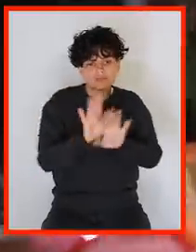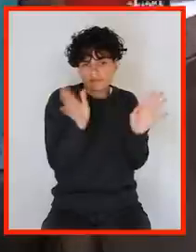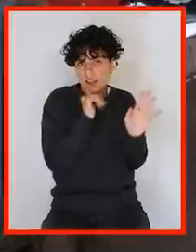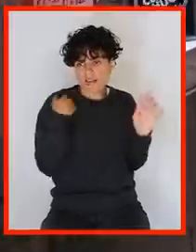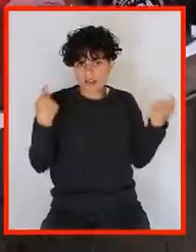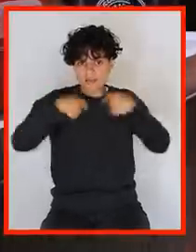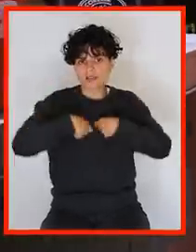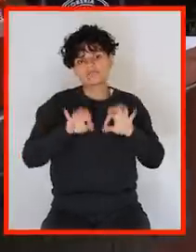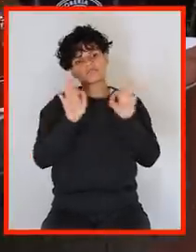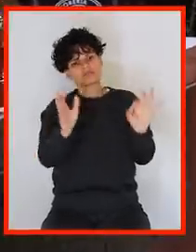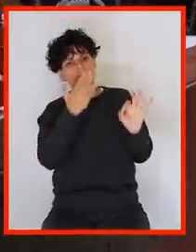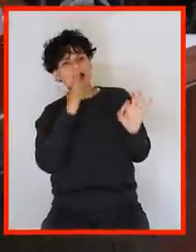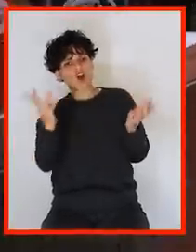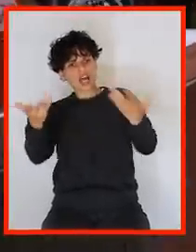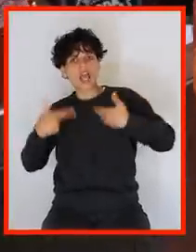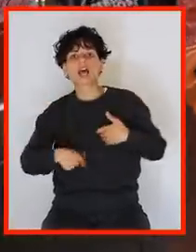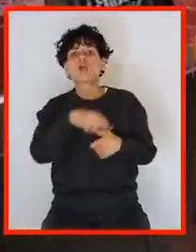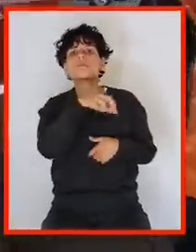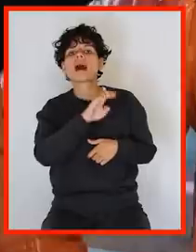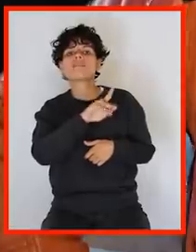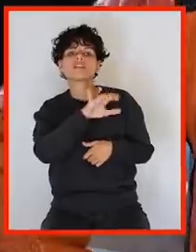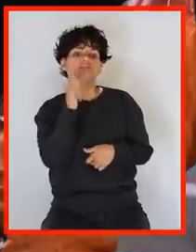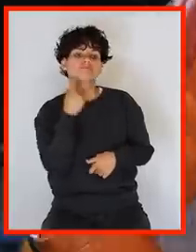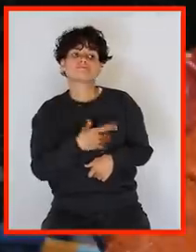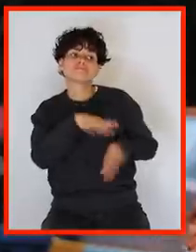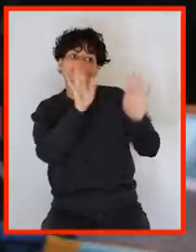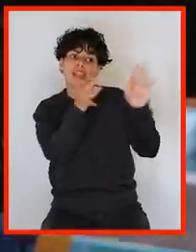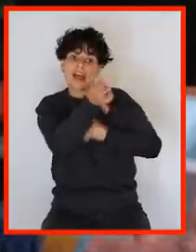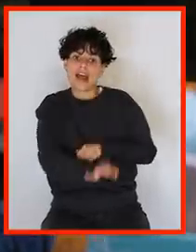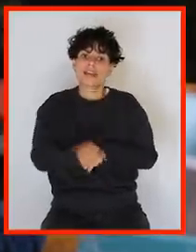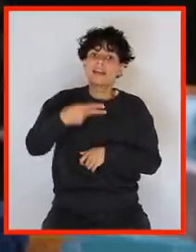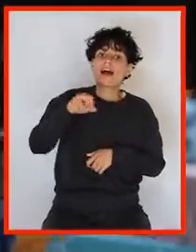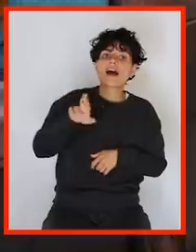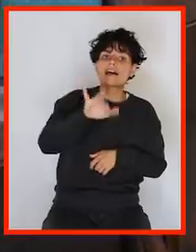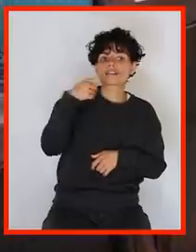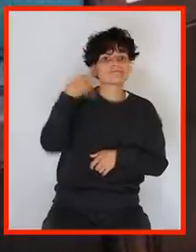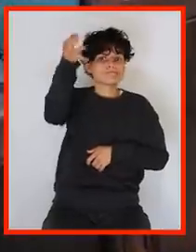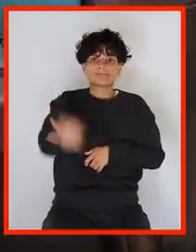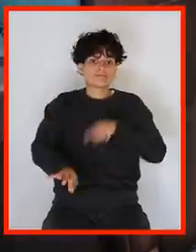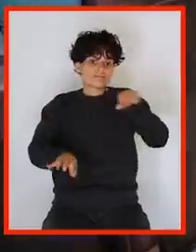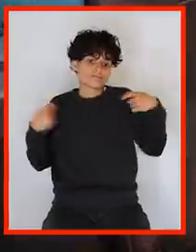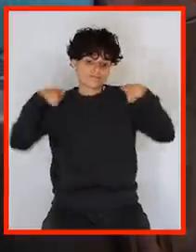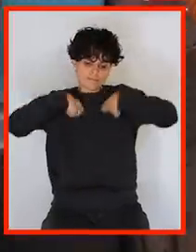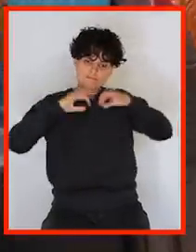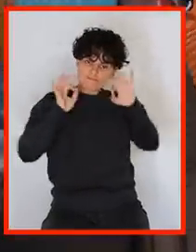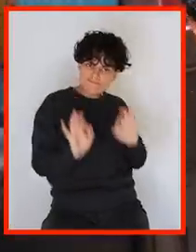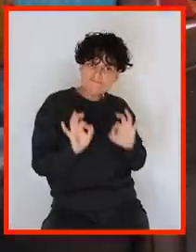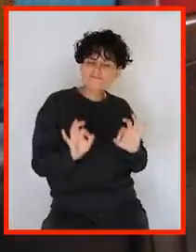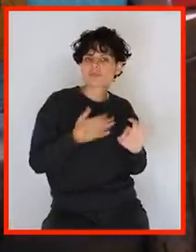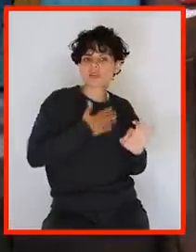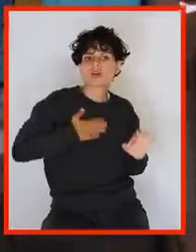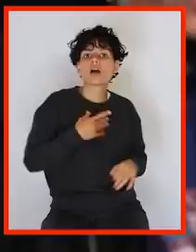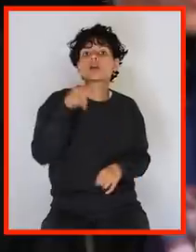hermano. El mejor regalo, ¿ah? ¿Eh? No, ahí quedaste, no. Pablo Chile botado. Harry Nach, sacaste dos puros